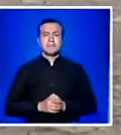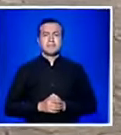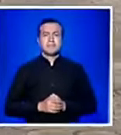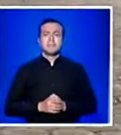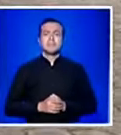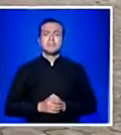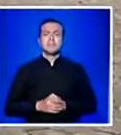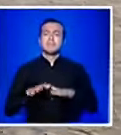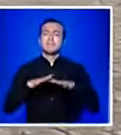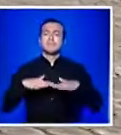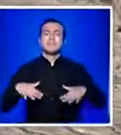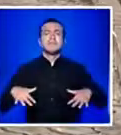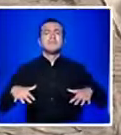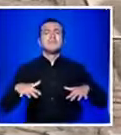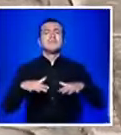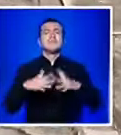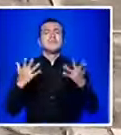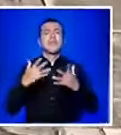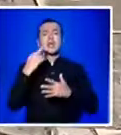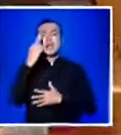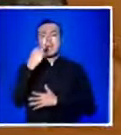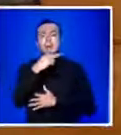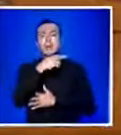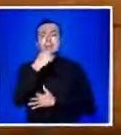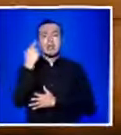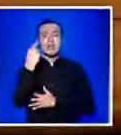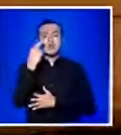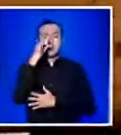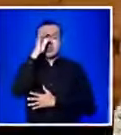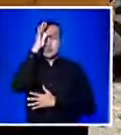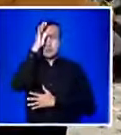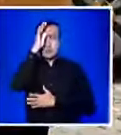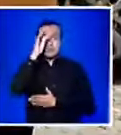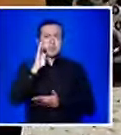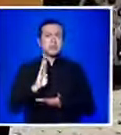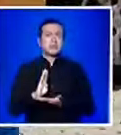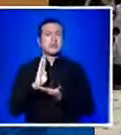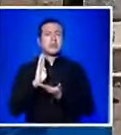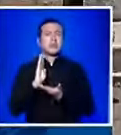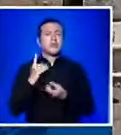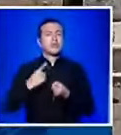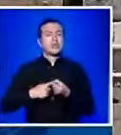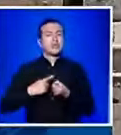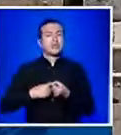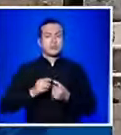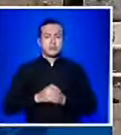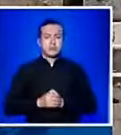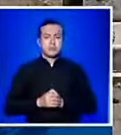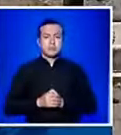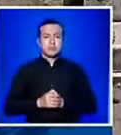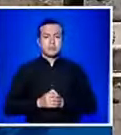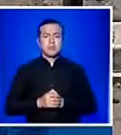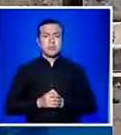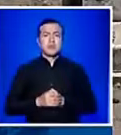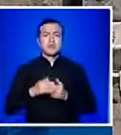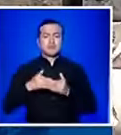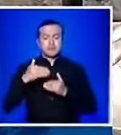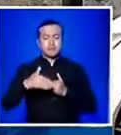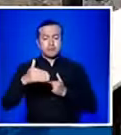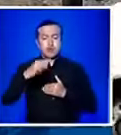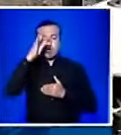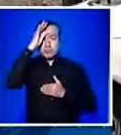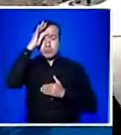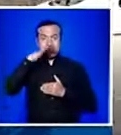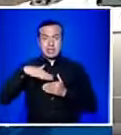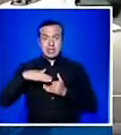Este es el Centro Especializado de Rehabilitación Física del Hospital Carlos Andrade Marín en Quito. Funciona a 3 cuadras de la Casa de